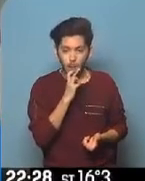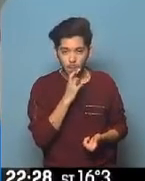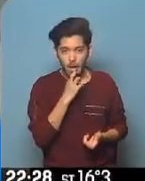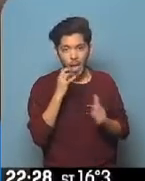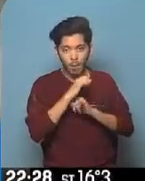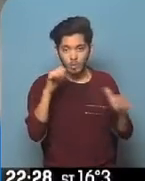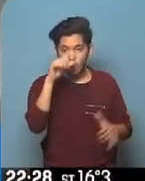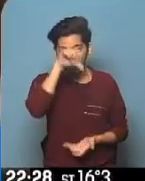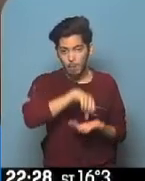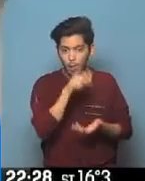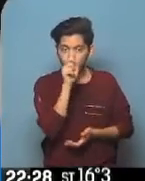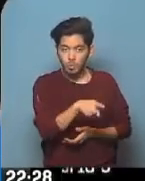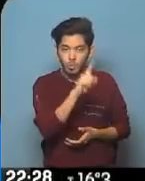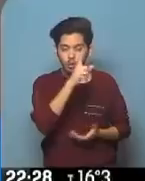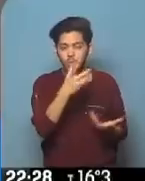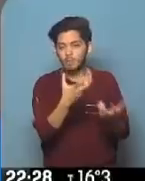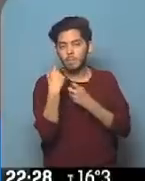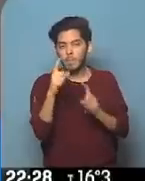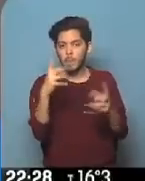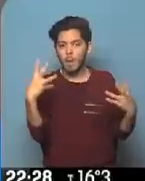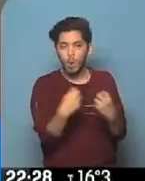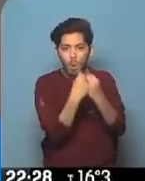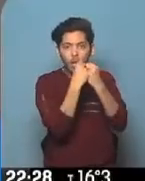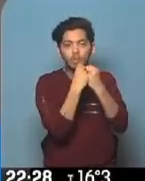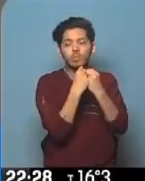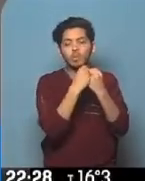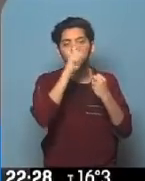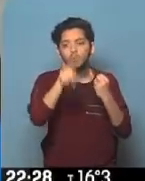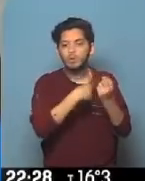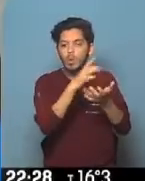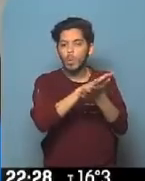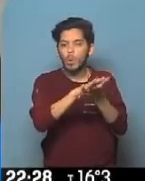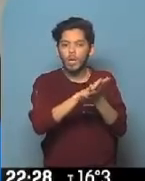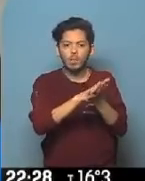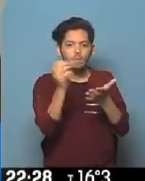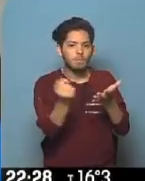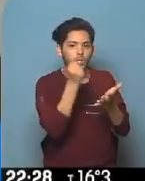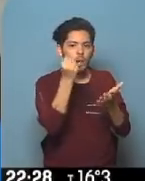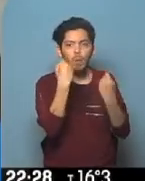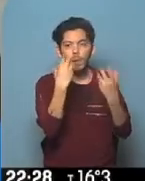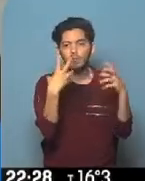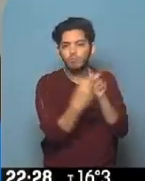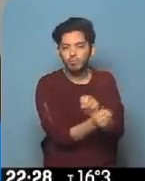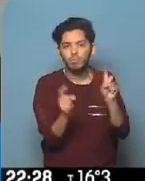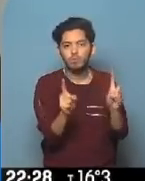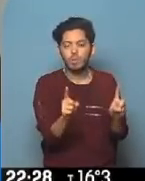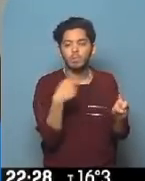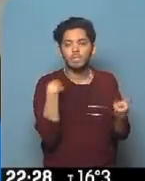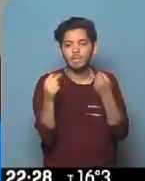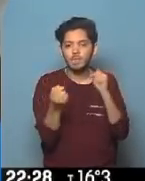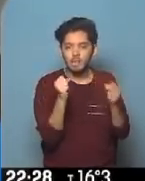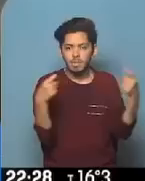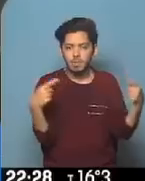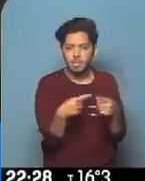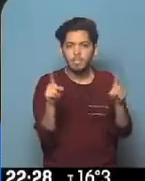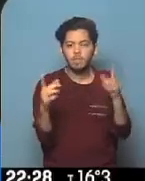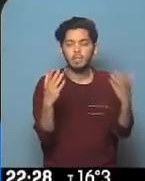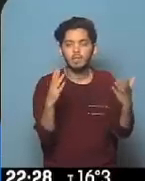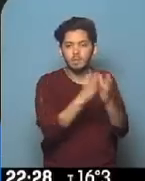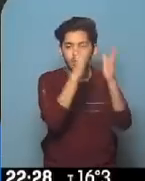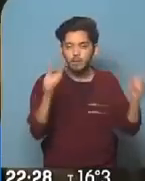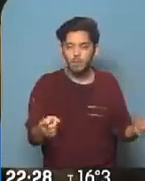su país se retiraría de este acuerdo, que fue fundamental para disminuir las tensiones acumuladas a lo largo del periodo